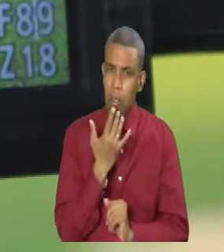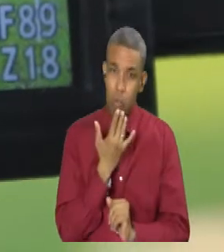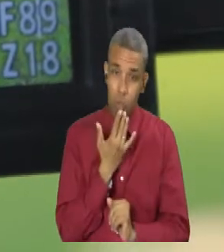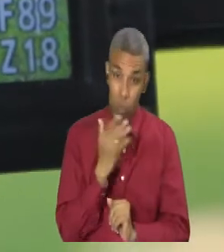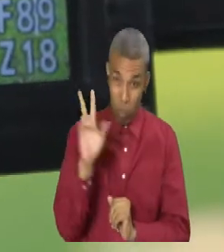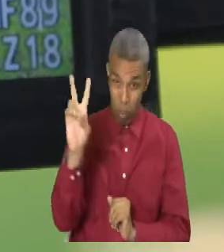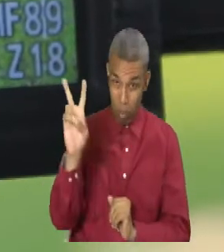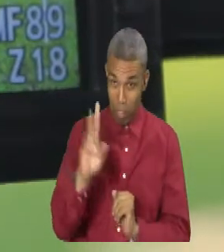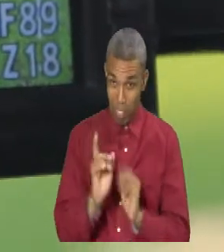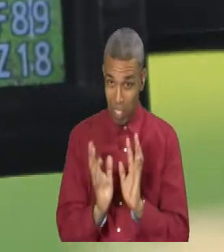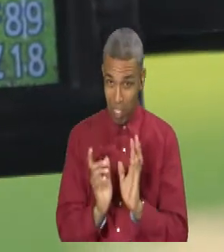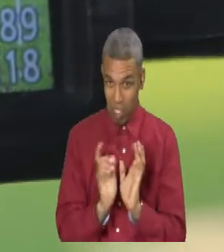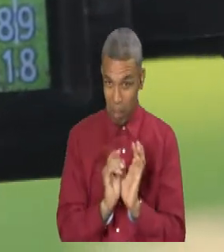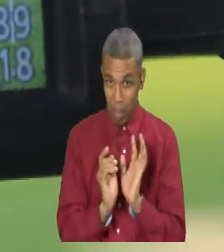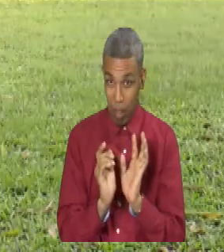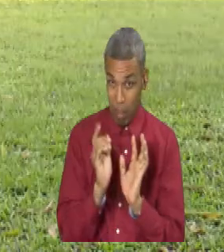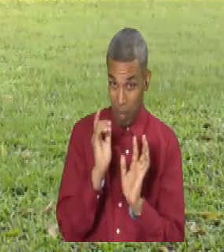en la cual